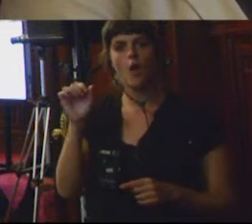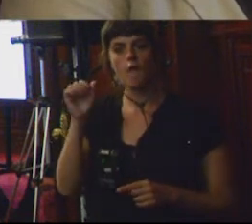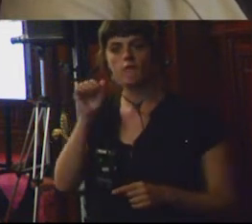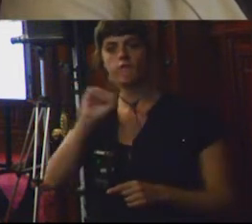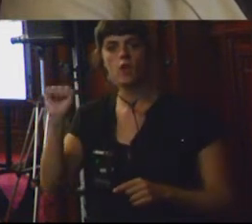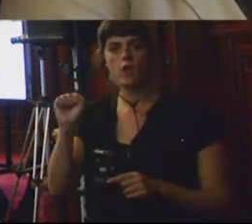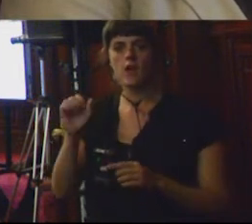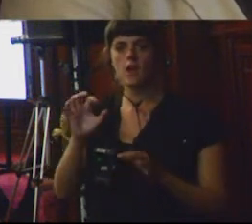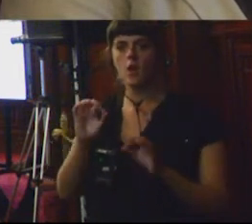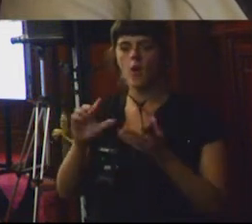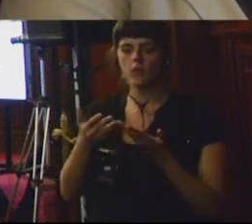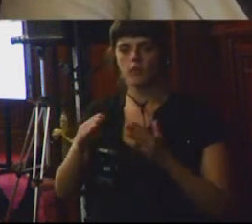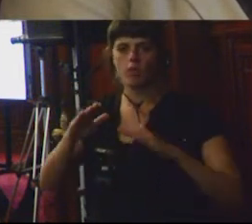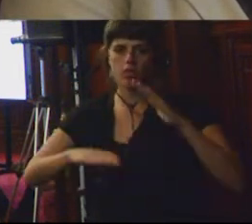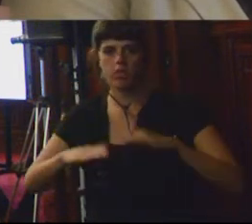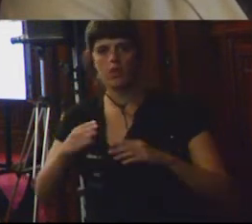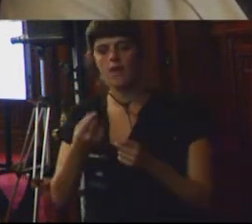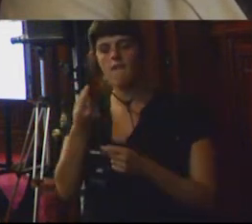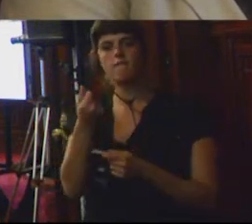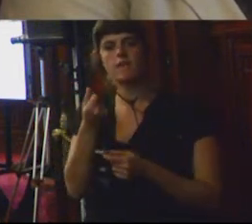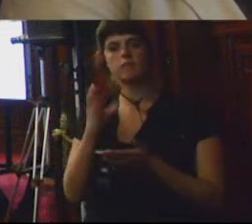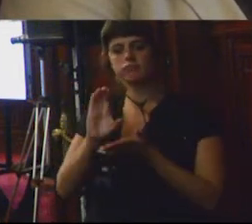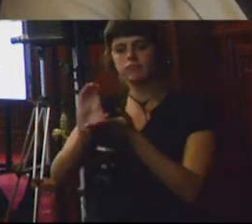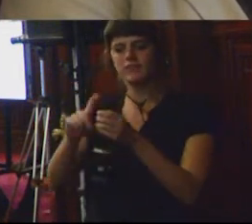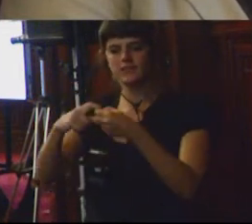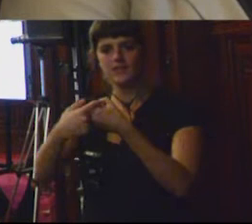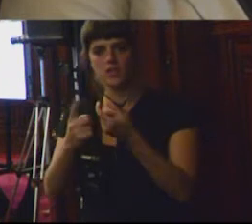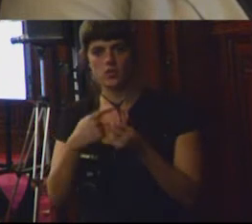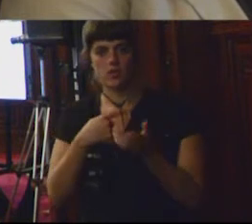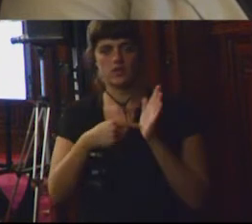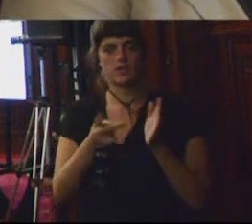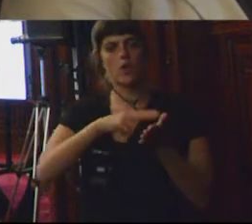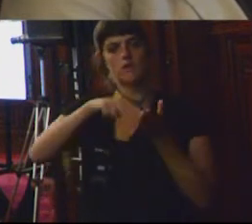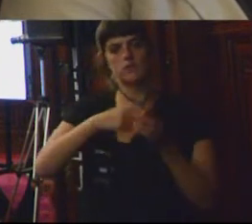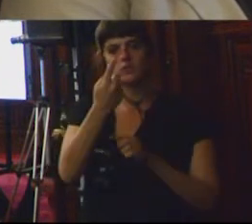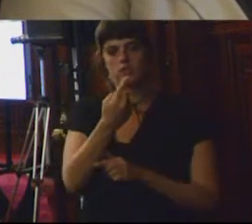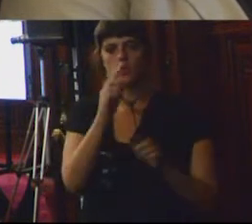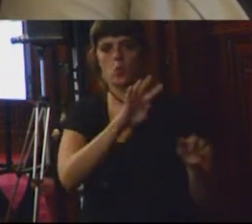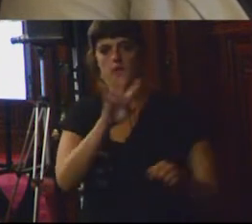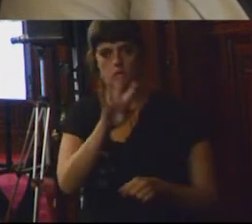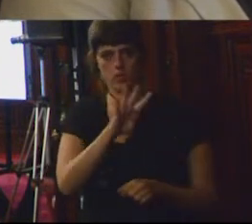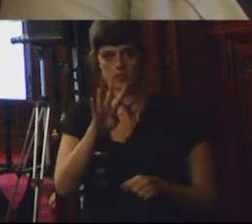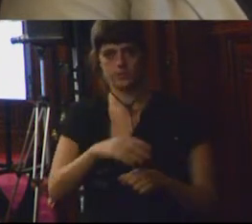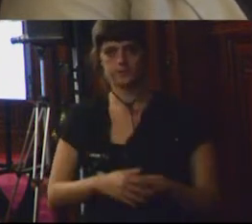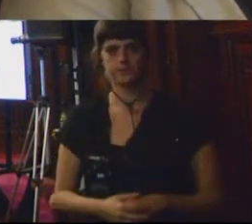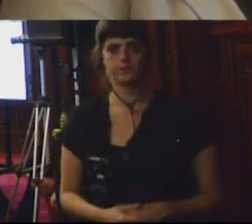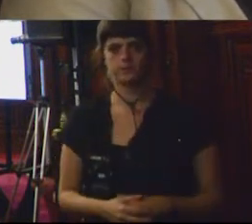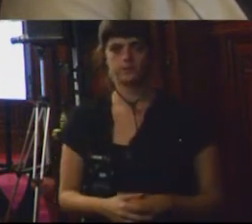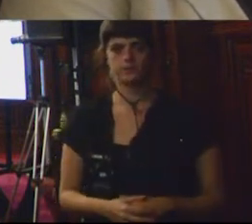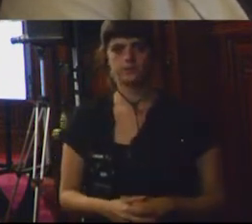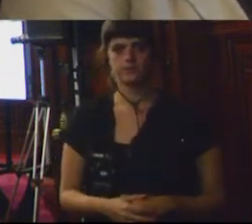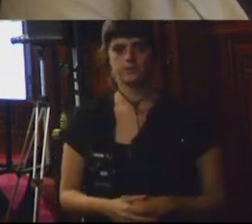Convenção 144. Que trata a Convenção 144. Comissionado dessa comissão, para que a